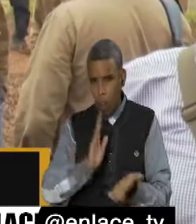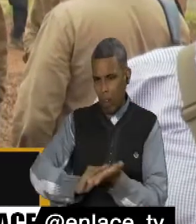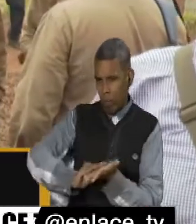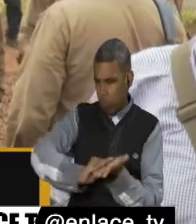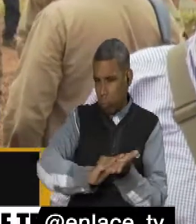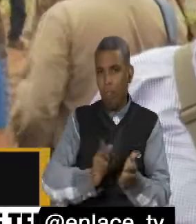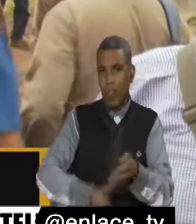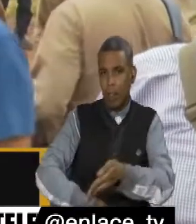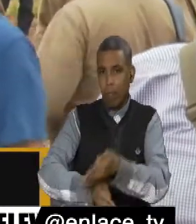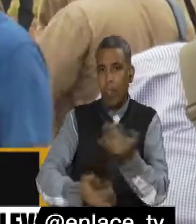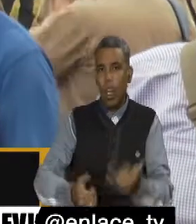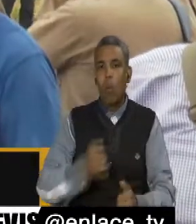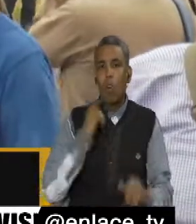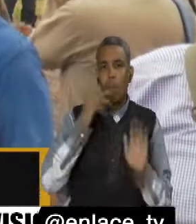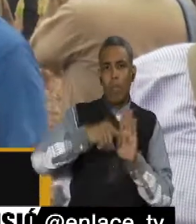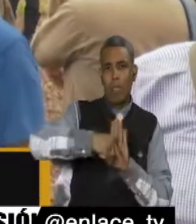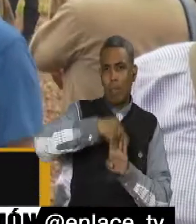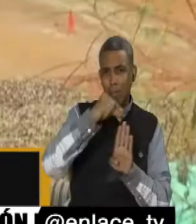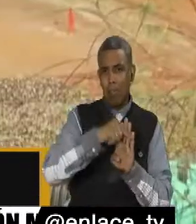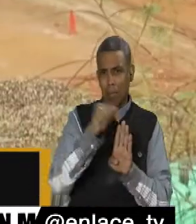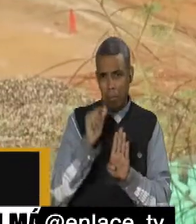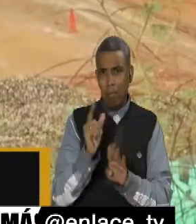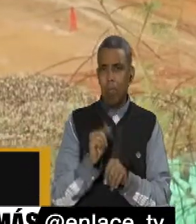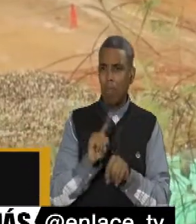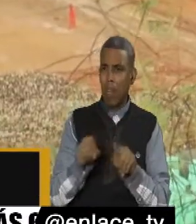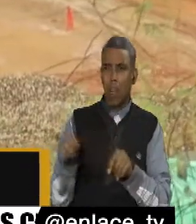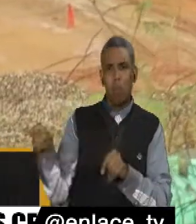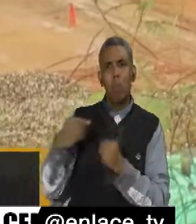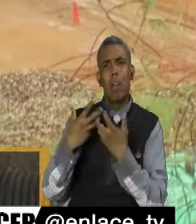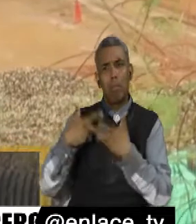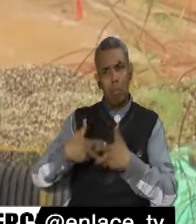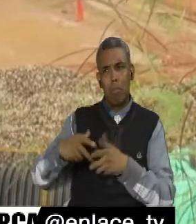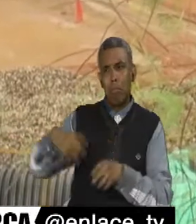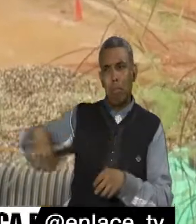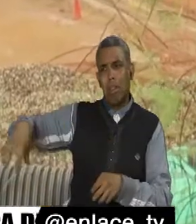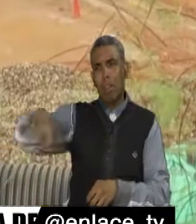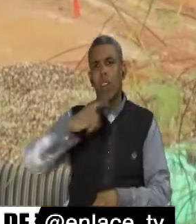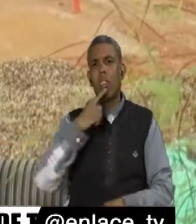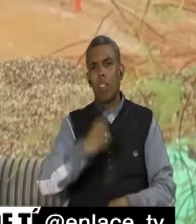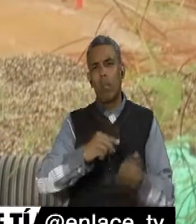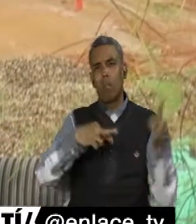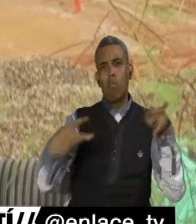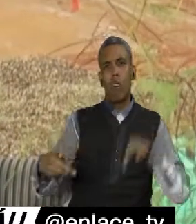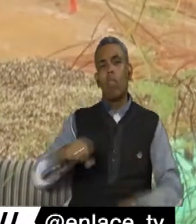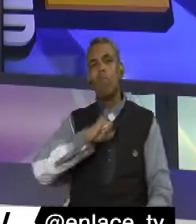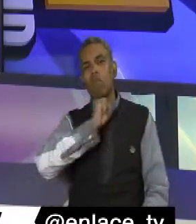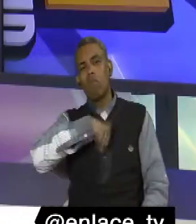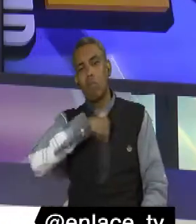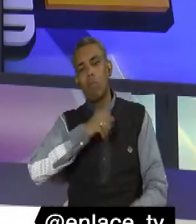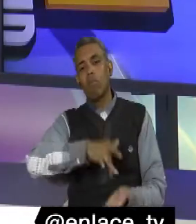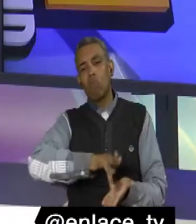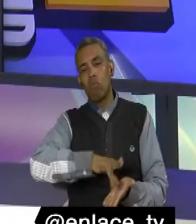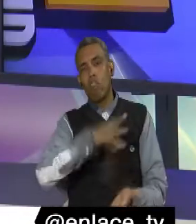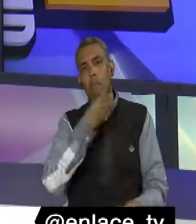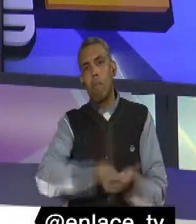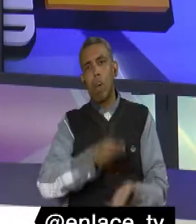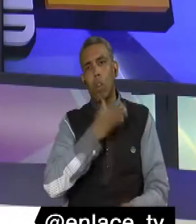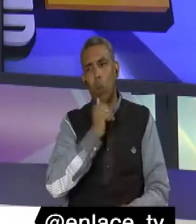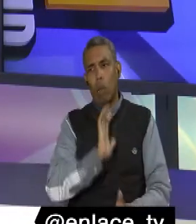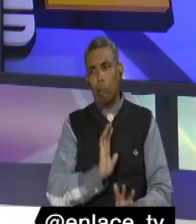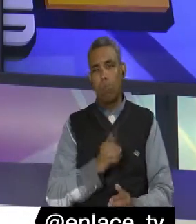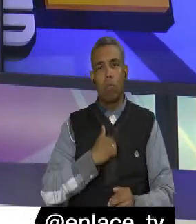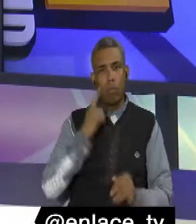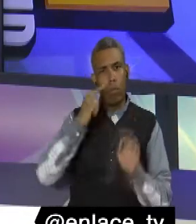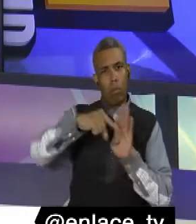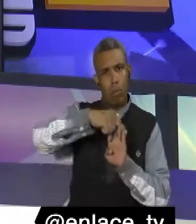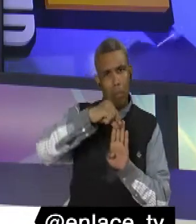Comercio con proveedores que aseguran la firma les adeuda más de 4.000 millones de pesos. Y ante las